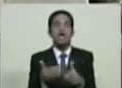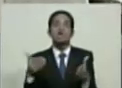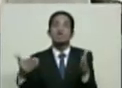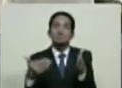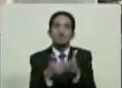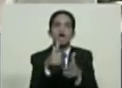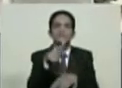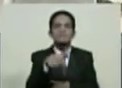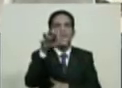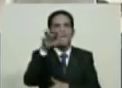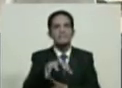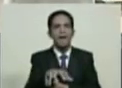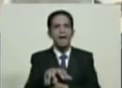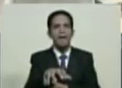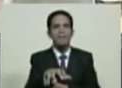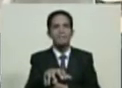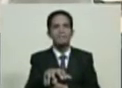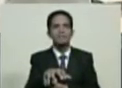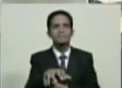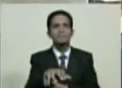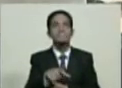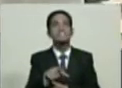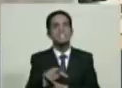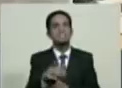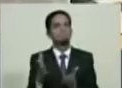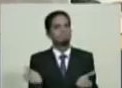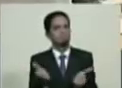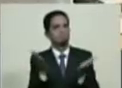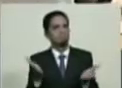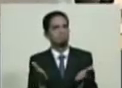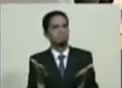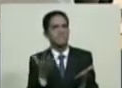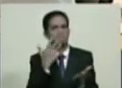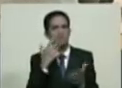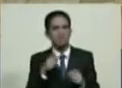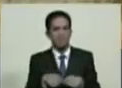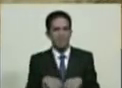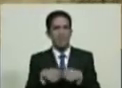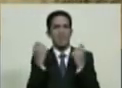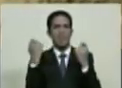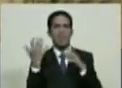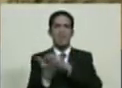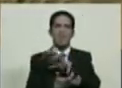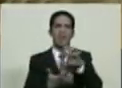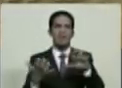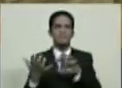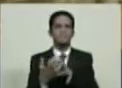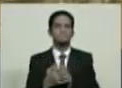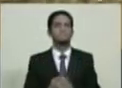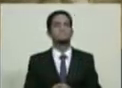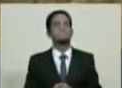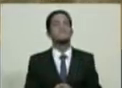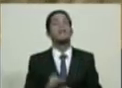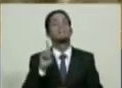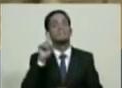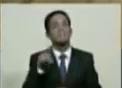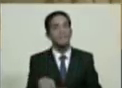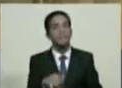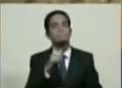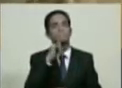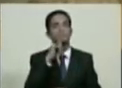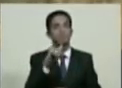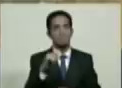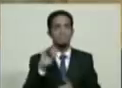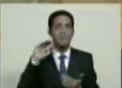región para generar actos que alteren gravemente el orden público. También queremos informar que